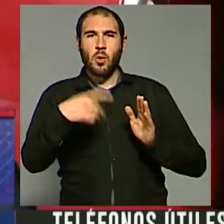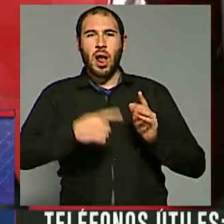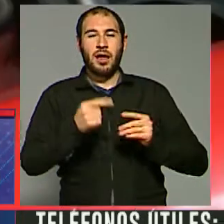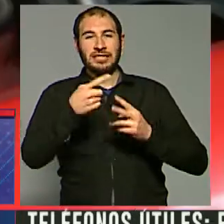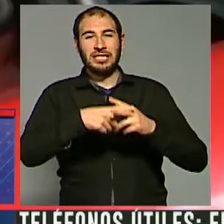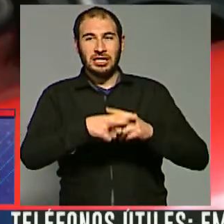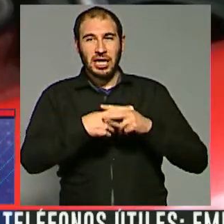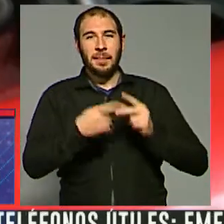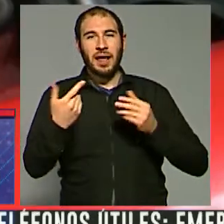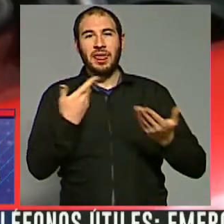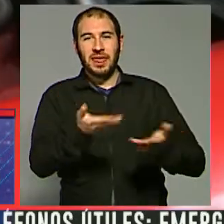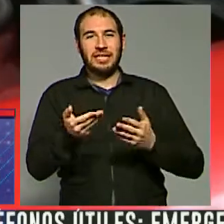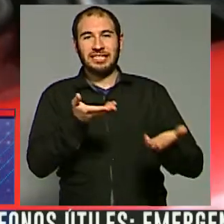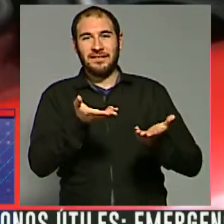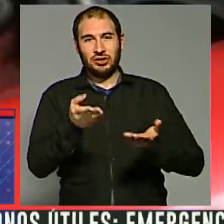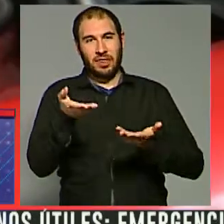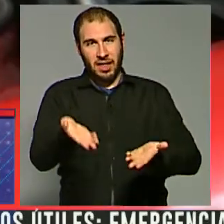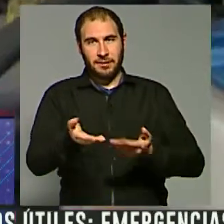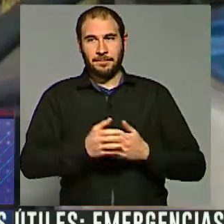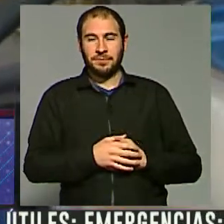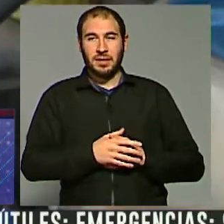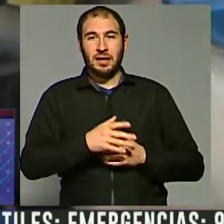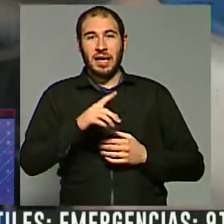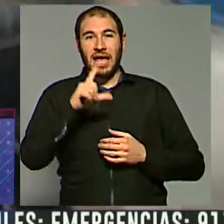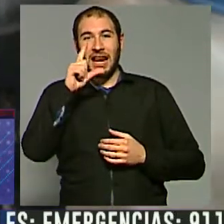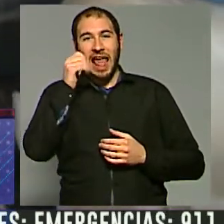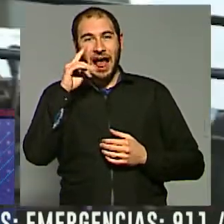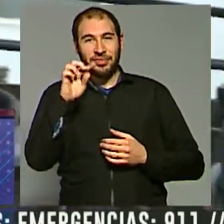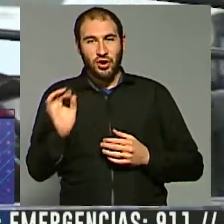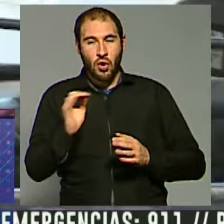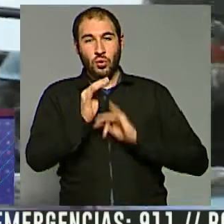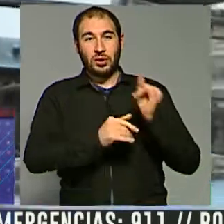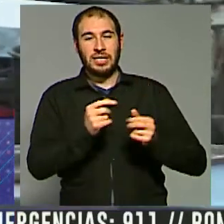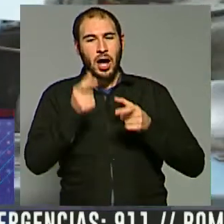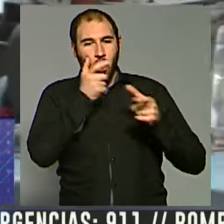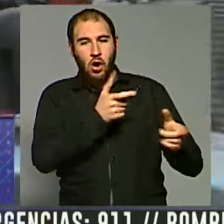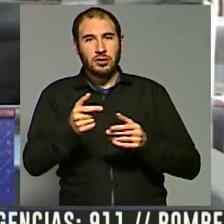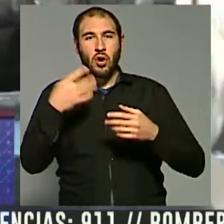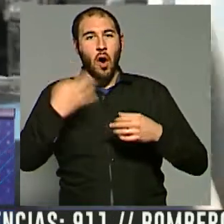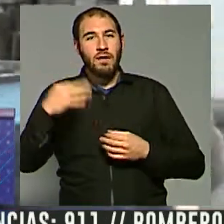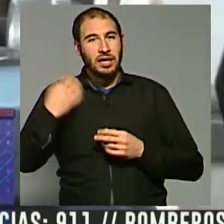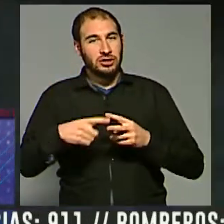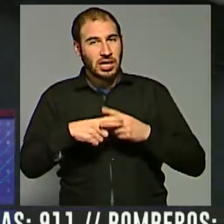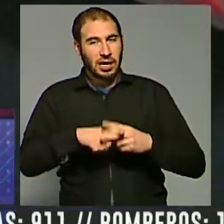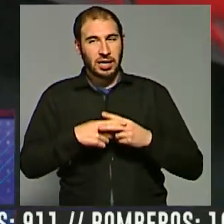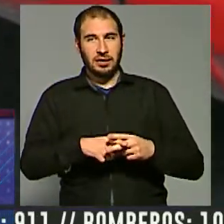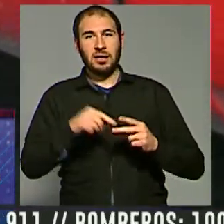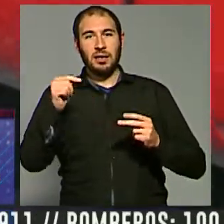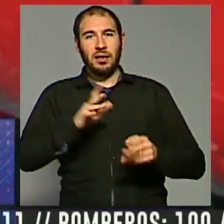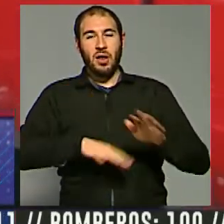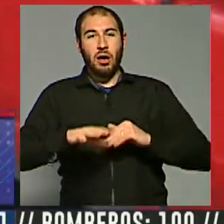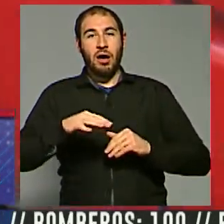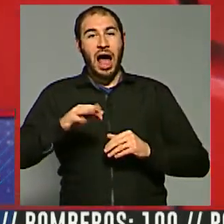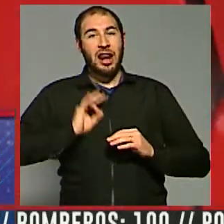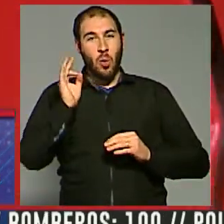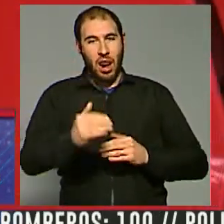los talleres para brindar este servicio. Leandro Yapur detalló que la revisión técnica obligatoria deberá realizarse de